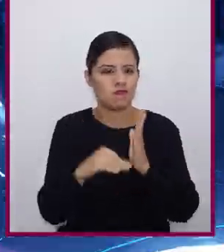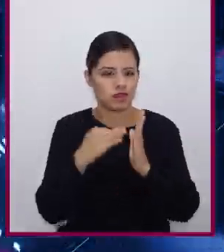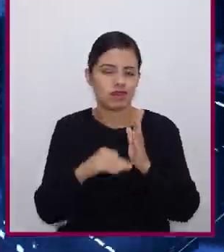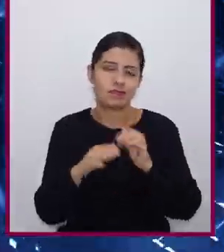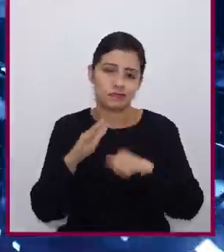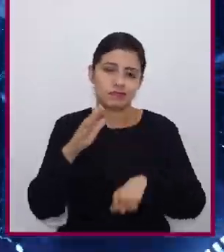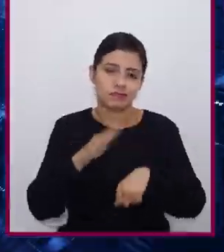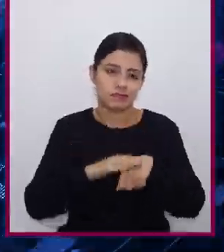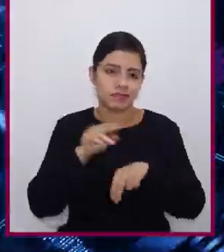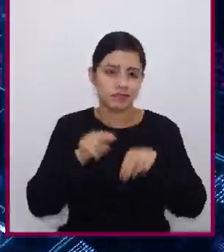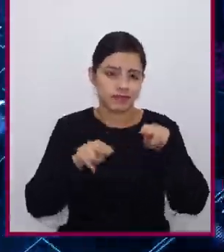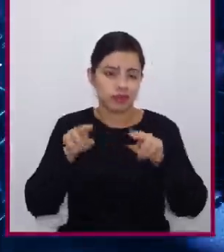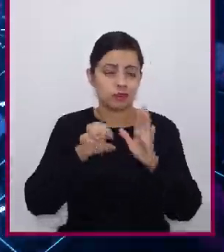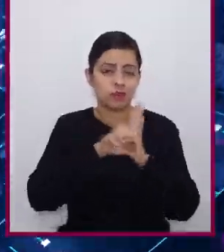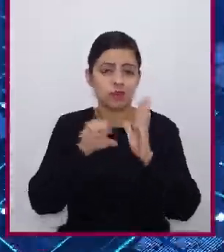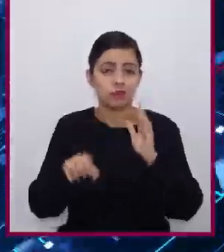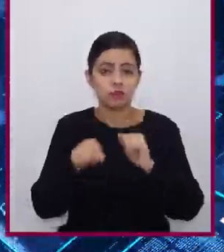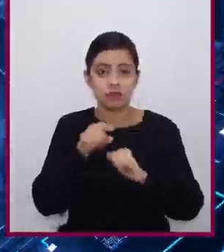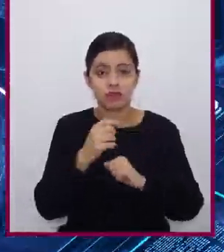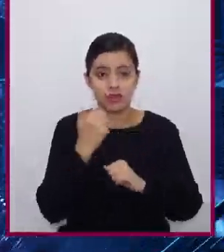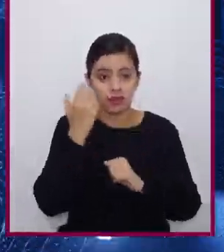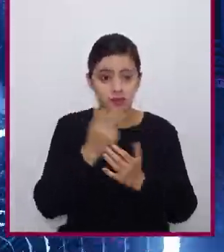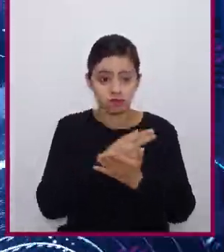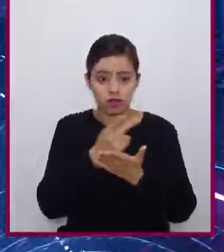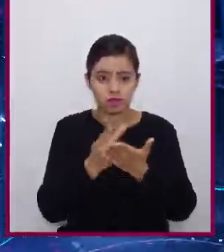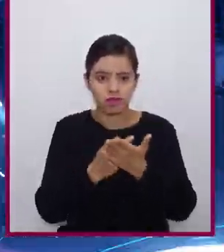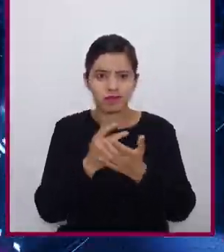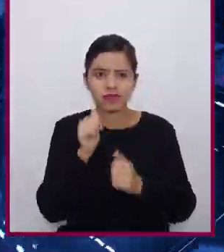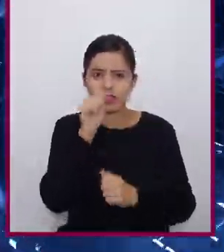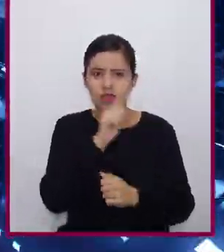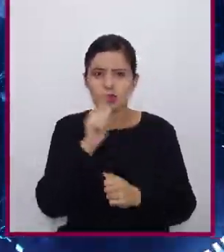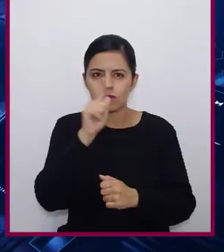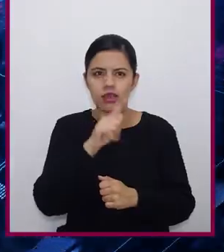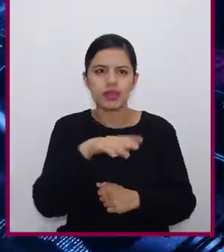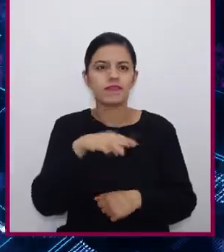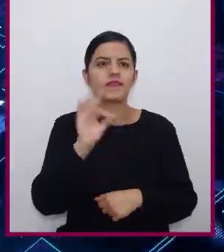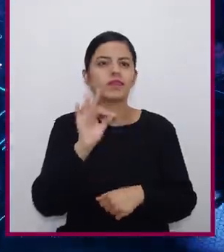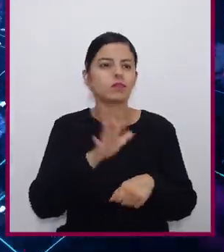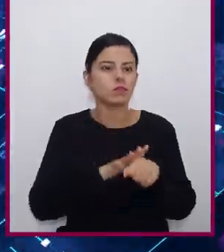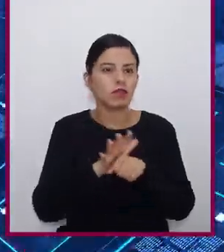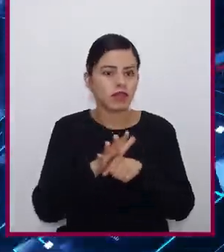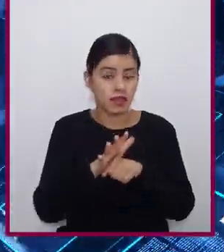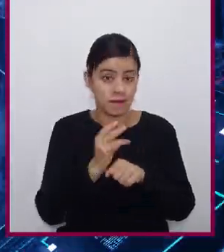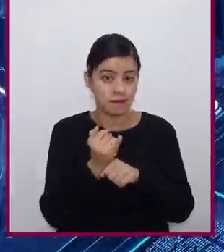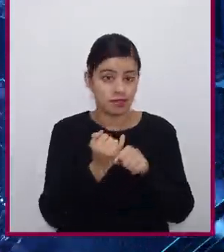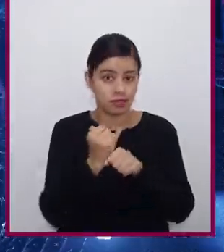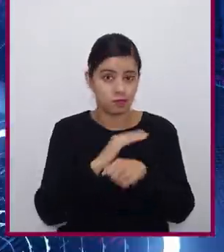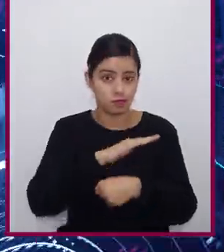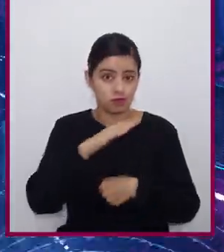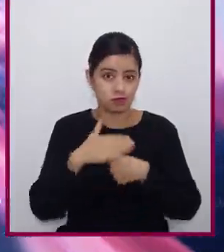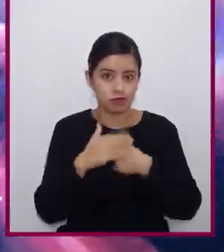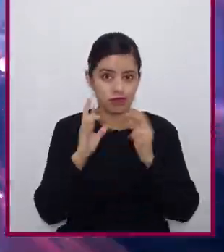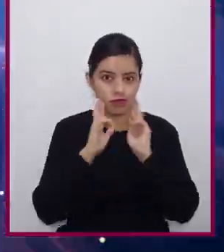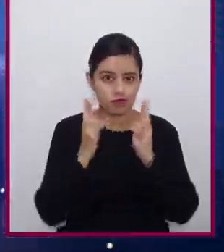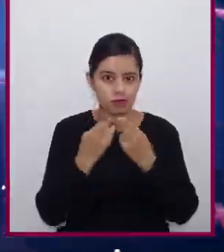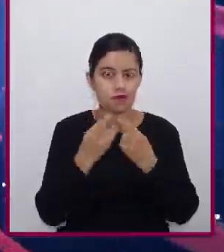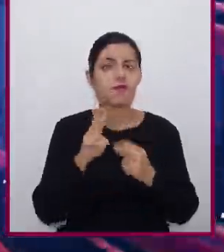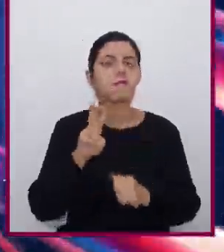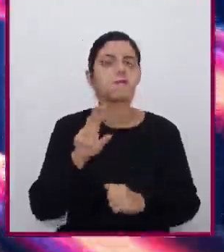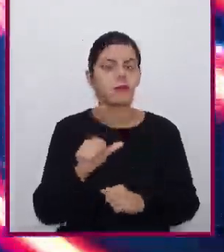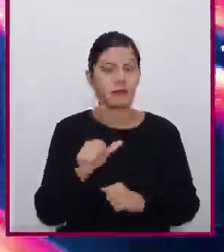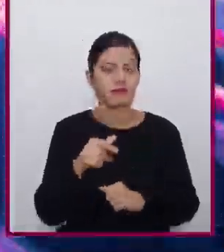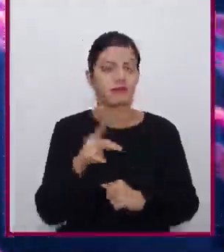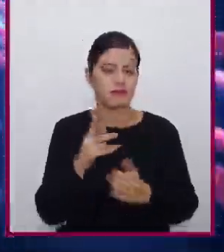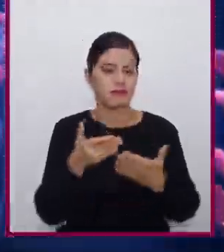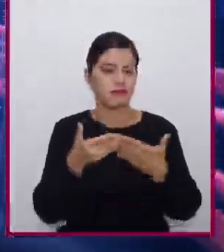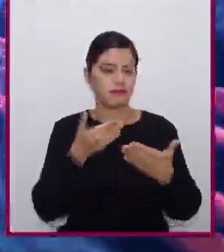Por ejemplo, si quisiéramos programar algo, ¿qué lenguaje utilizaríamos? Ni idea. ¿Lo investigamos para nuestra próxima reunión? Va que va. Pero antes